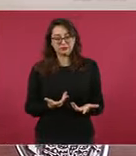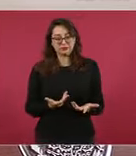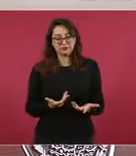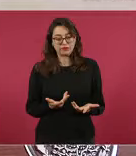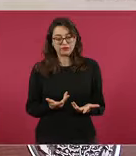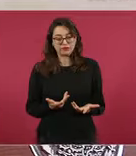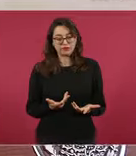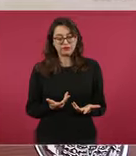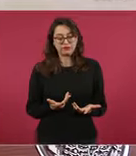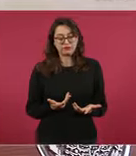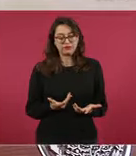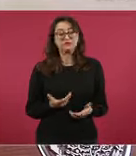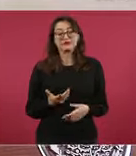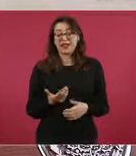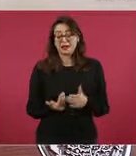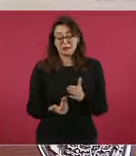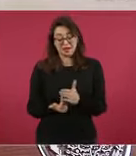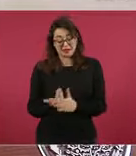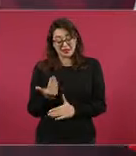tempranito,